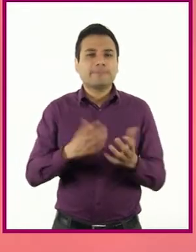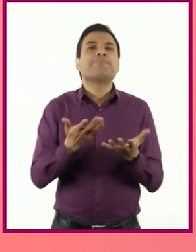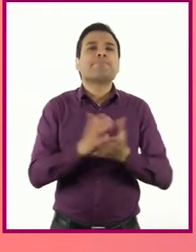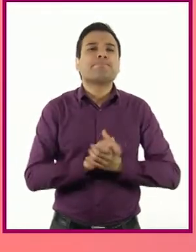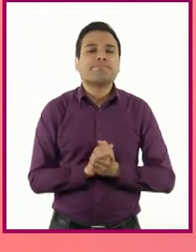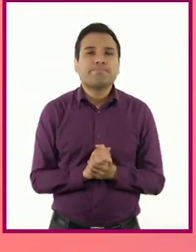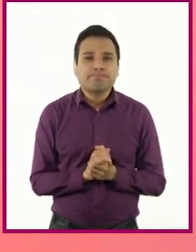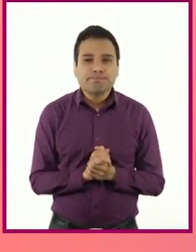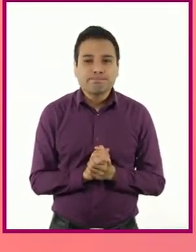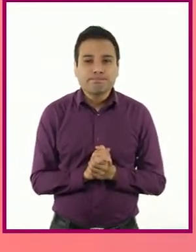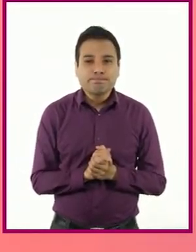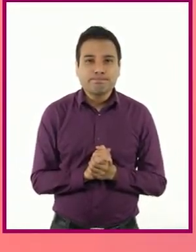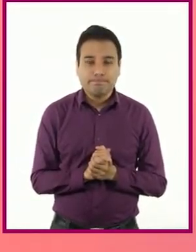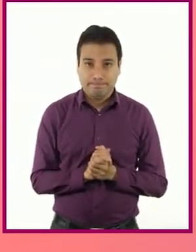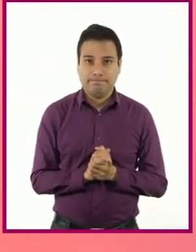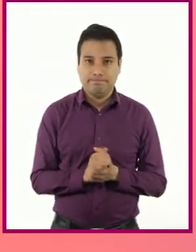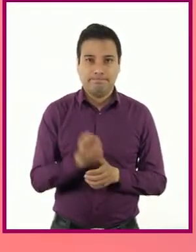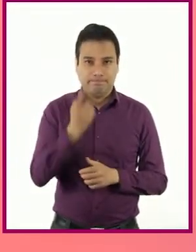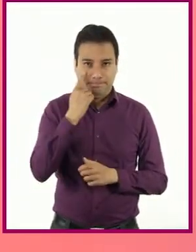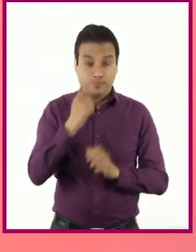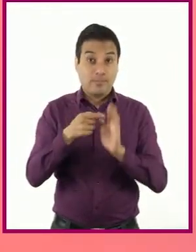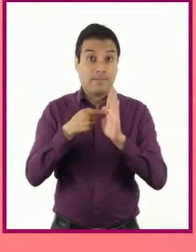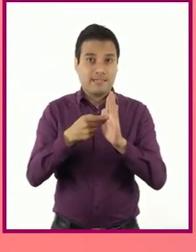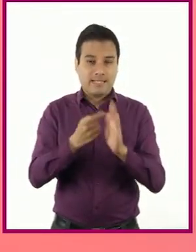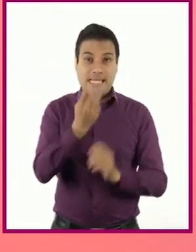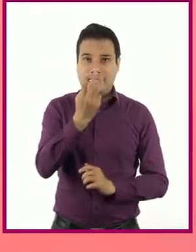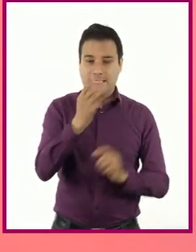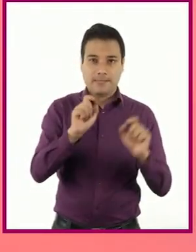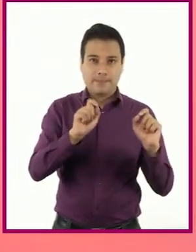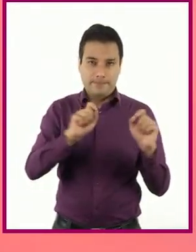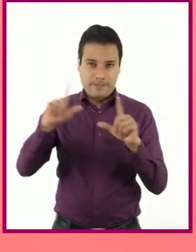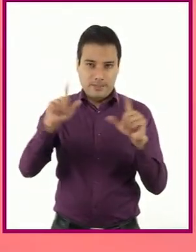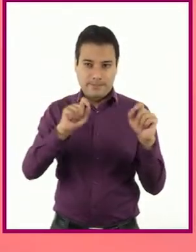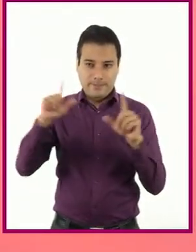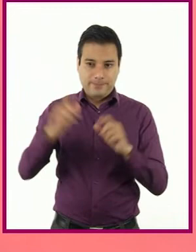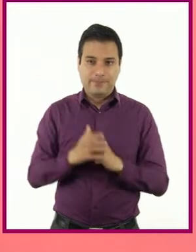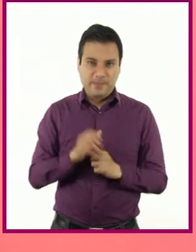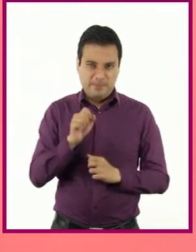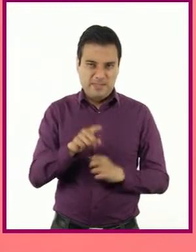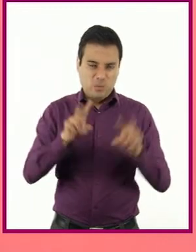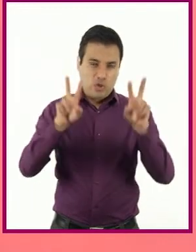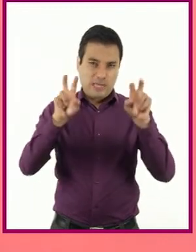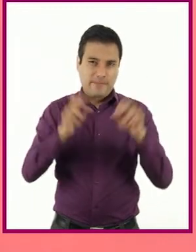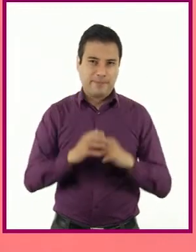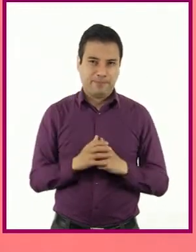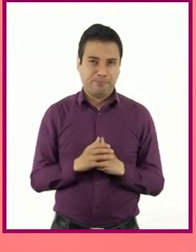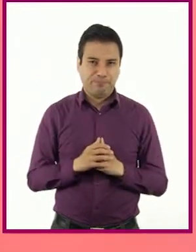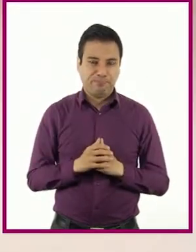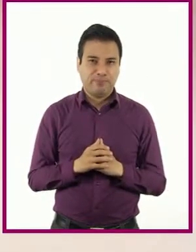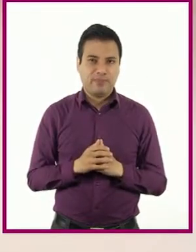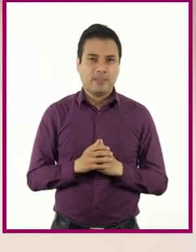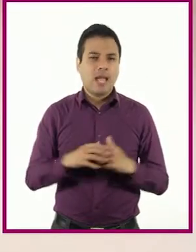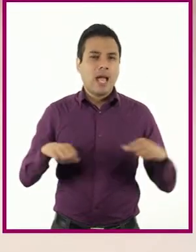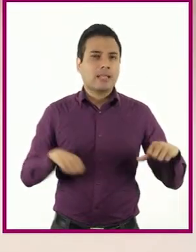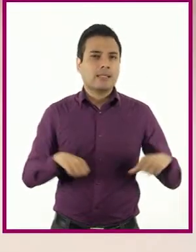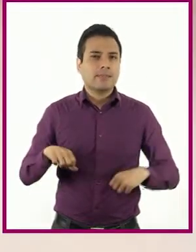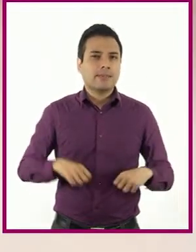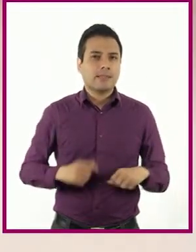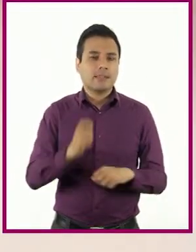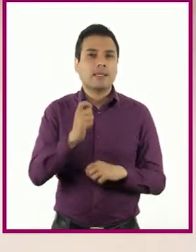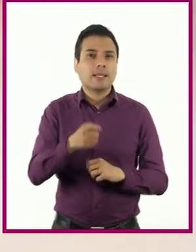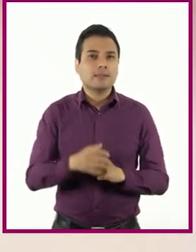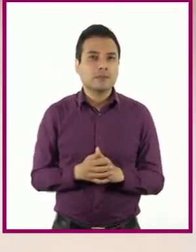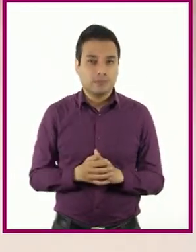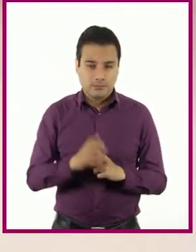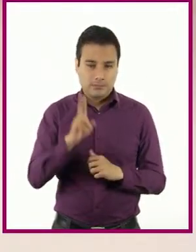hoy? Presentaré 3 diapositivas relacionadas con el tema. La actividad consiste en que debes ser